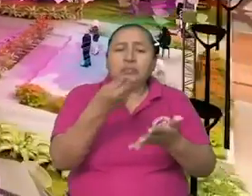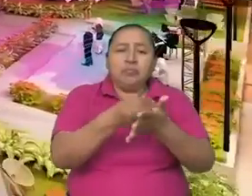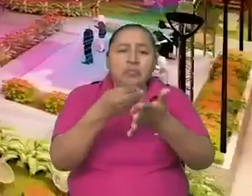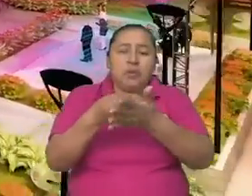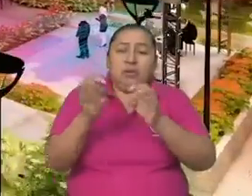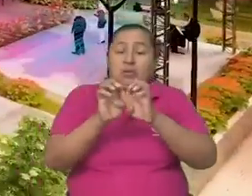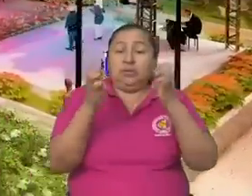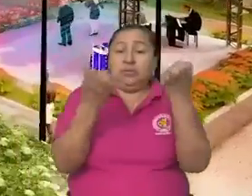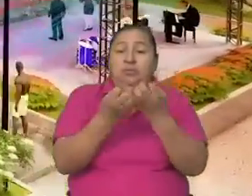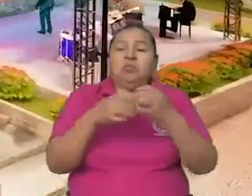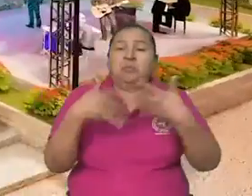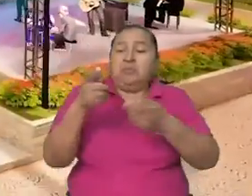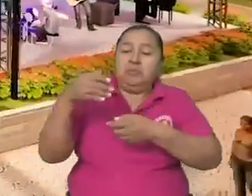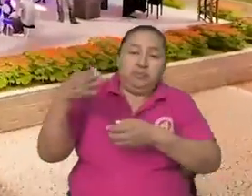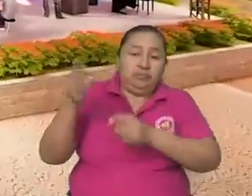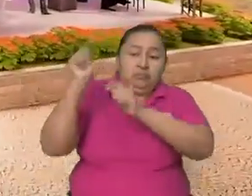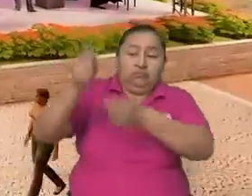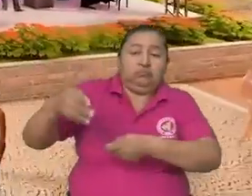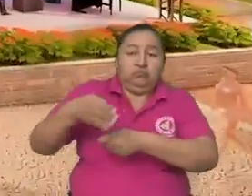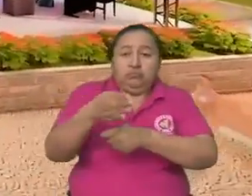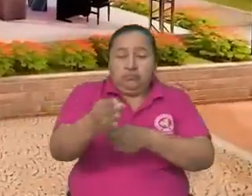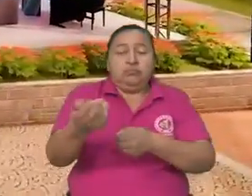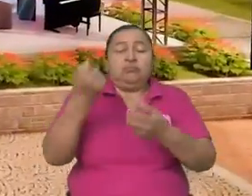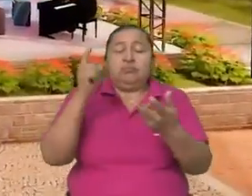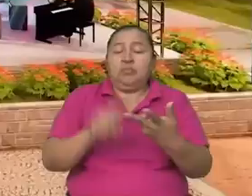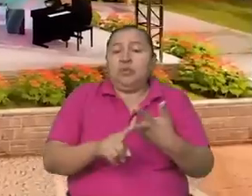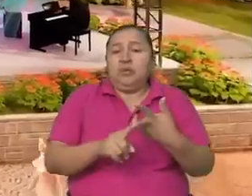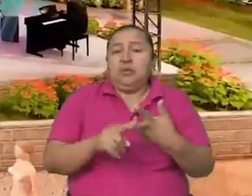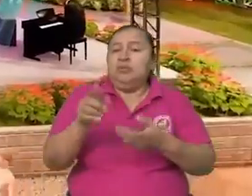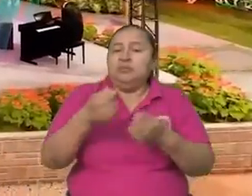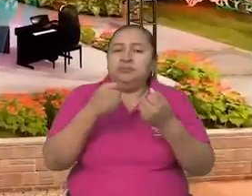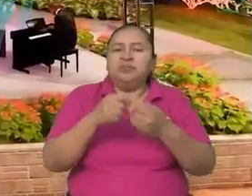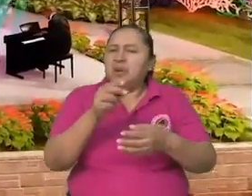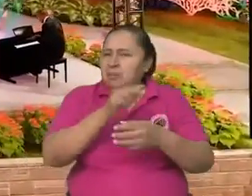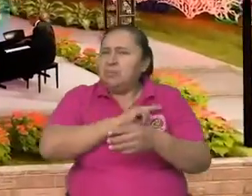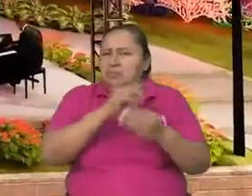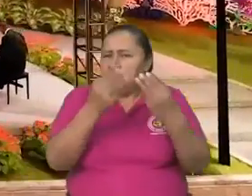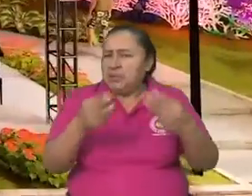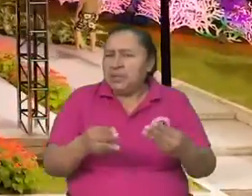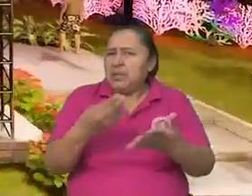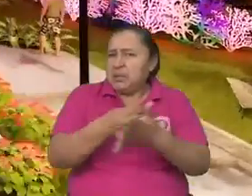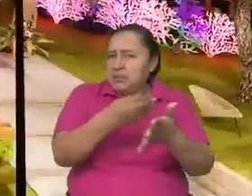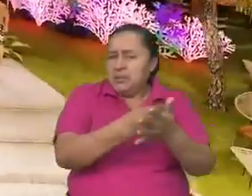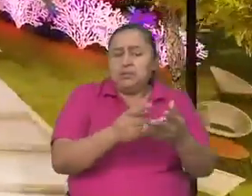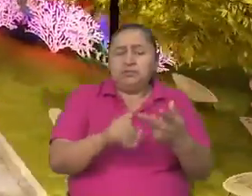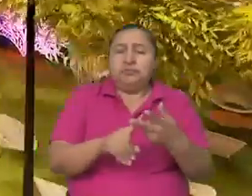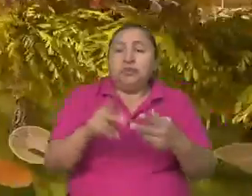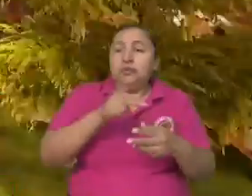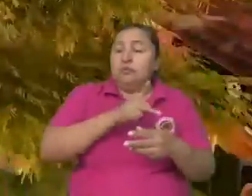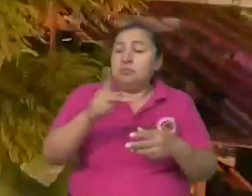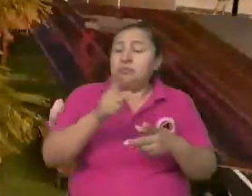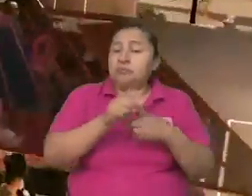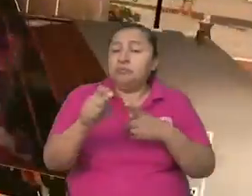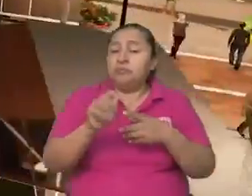de equipos para pesca. Hay un sinnúmero de utensilios que compraron y ya el próximo mes les